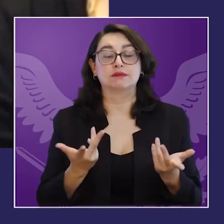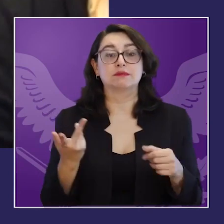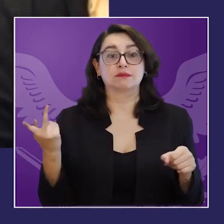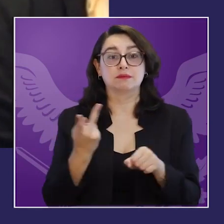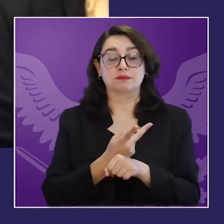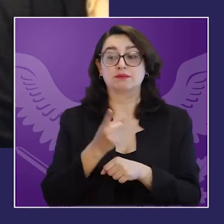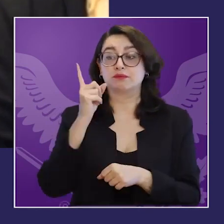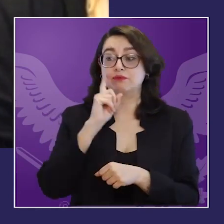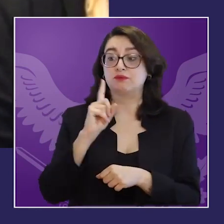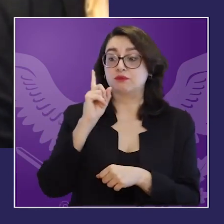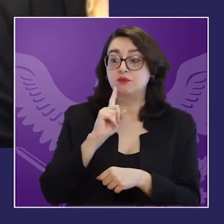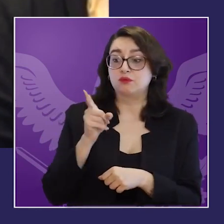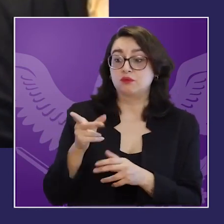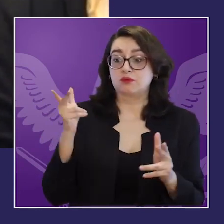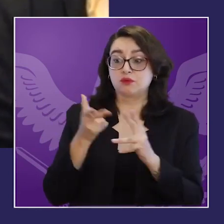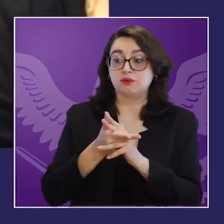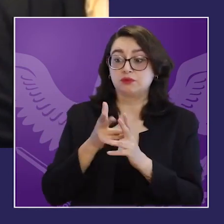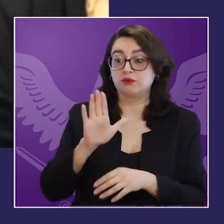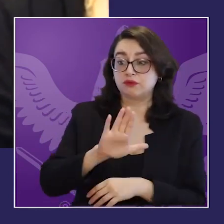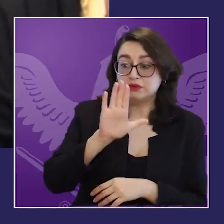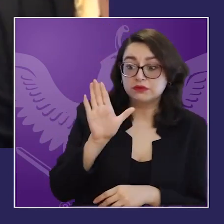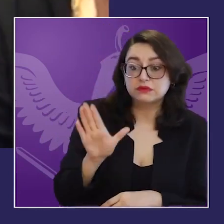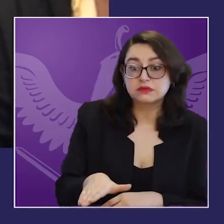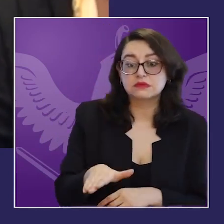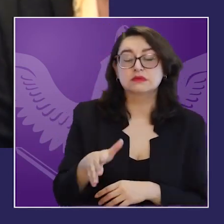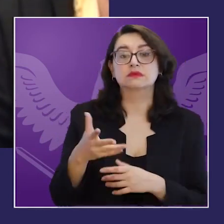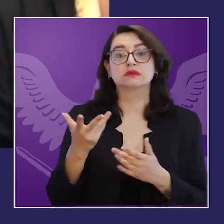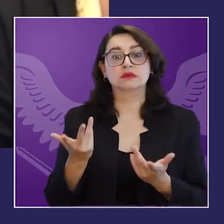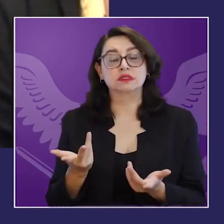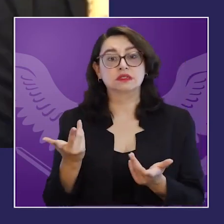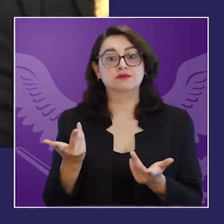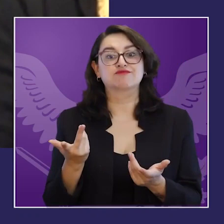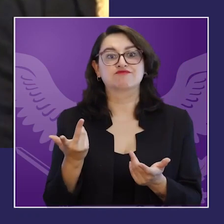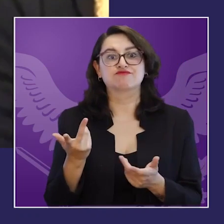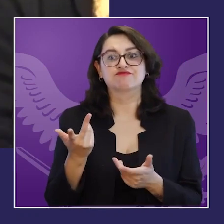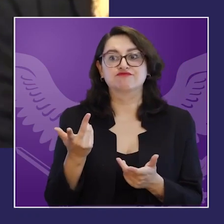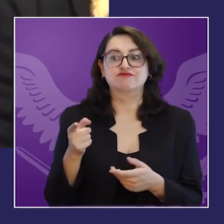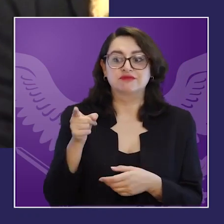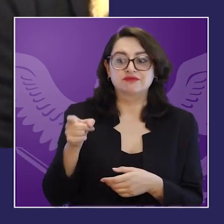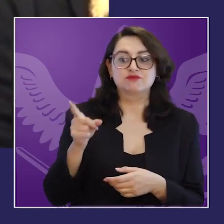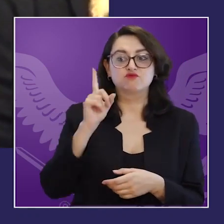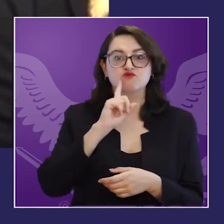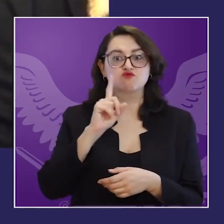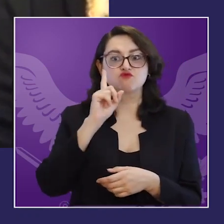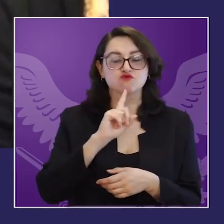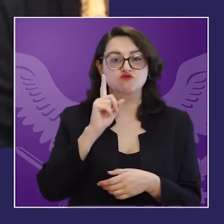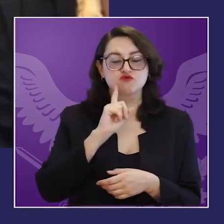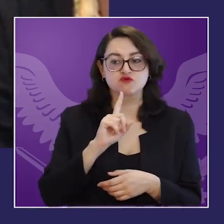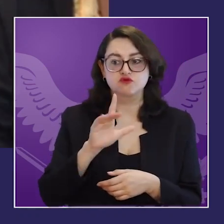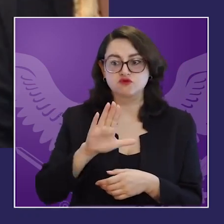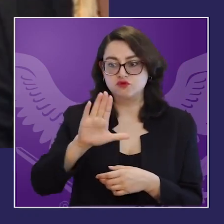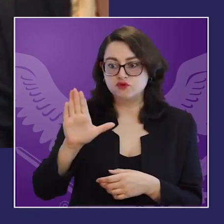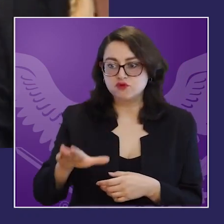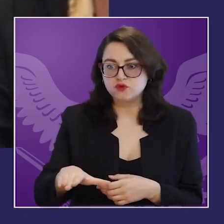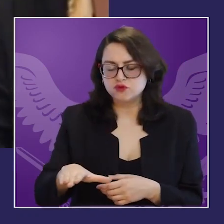muere víctima de femicidio o feminicidio es una mujer que probablemente todas las personas